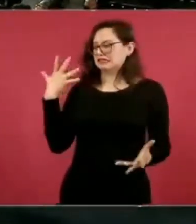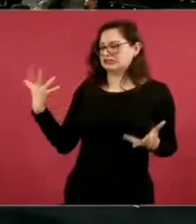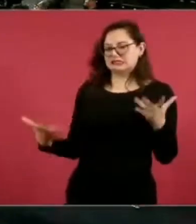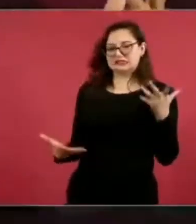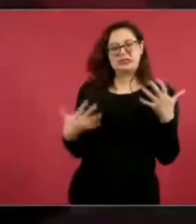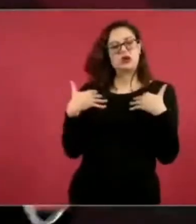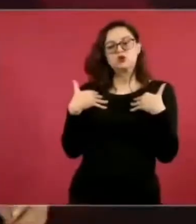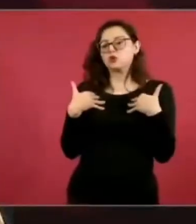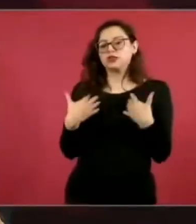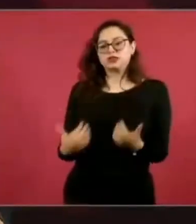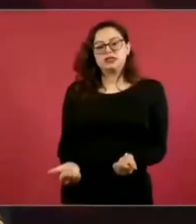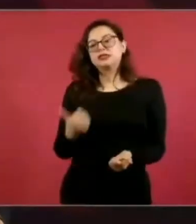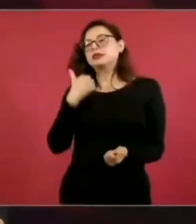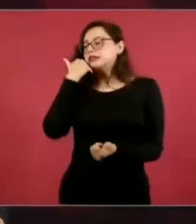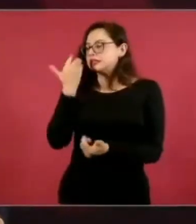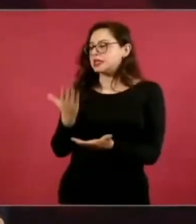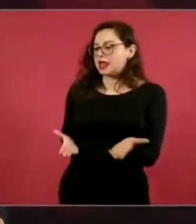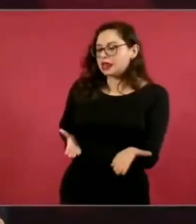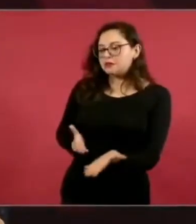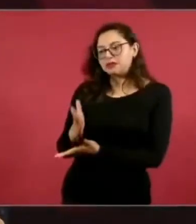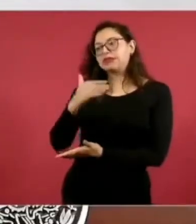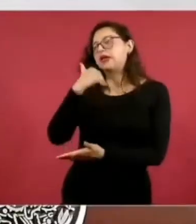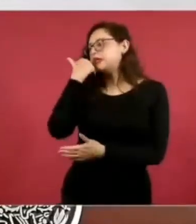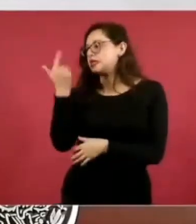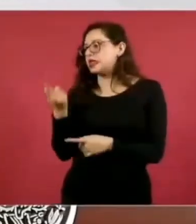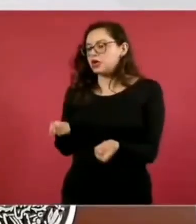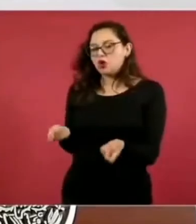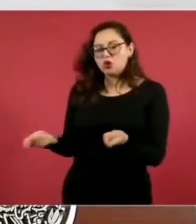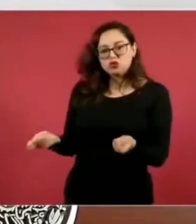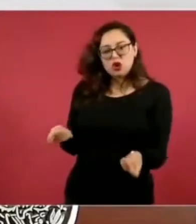siguen queriendo meterse